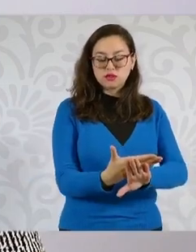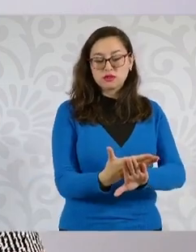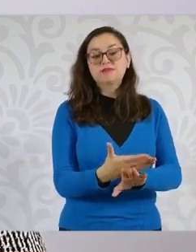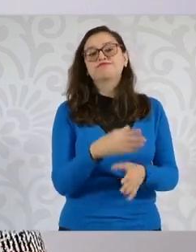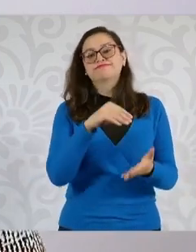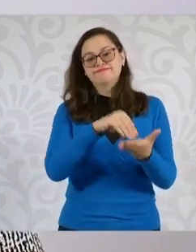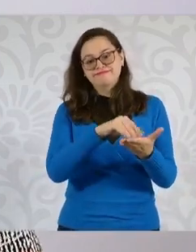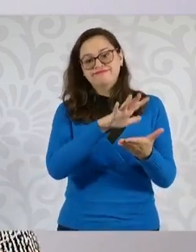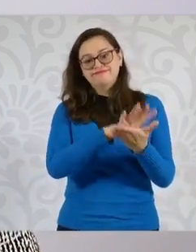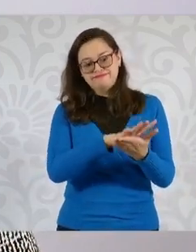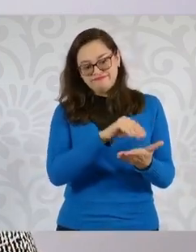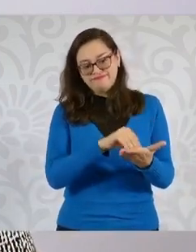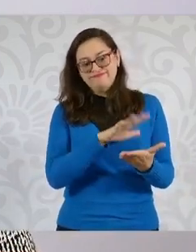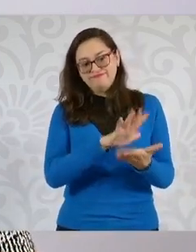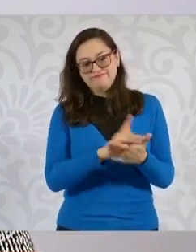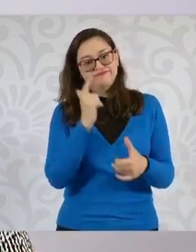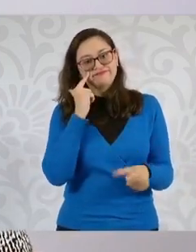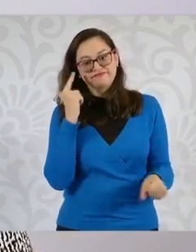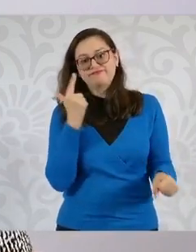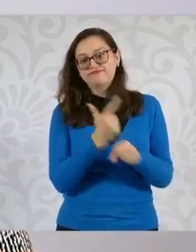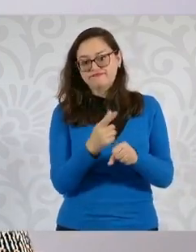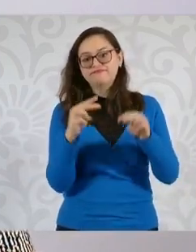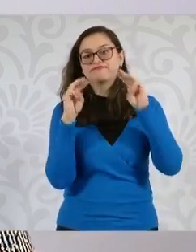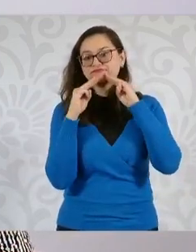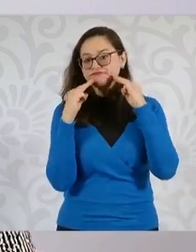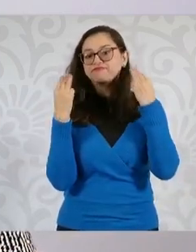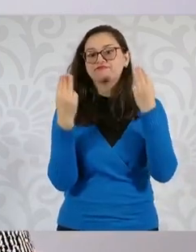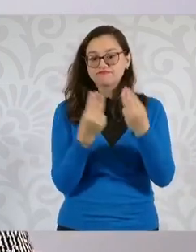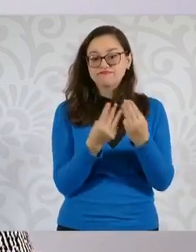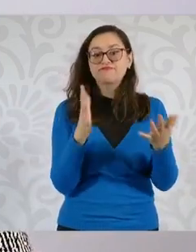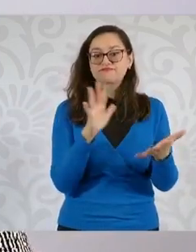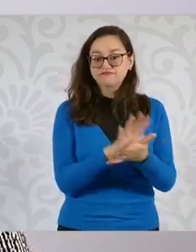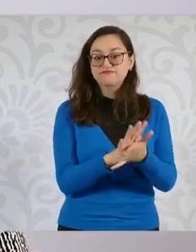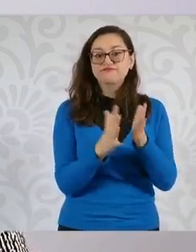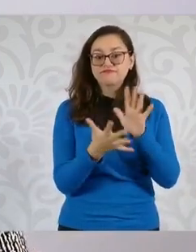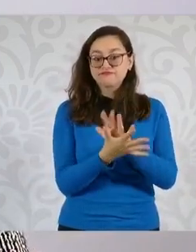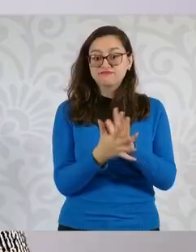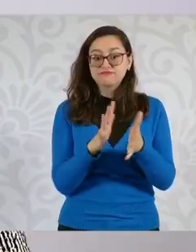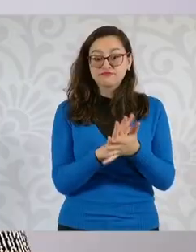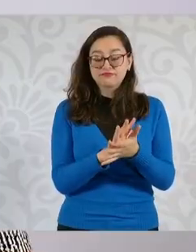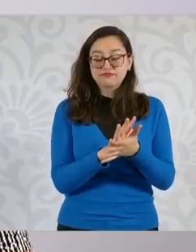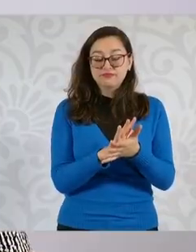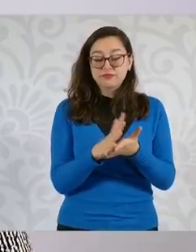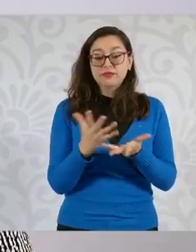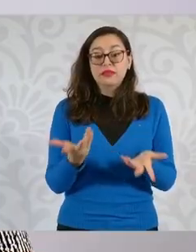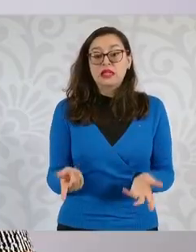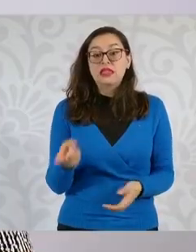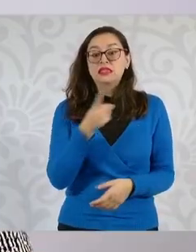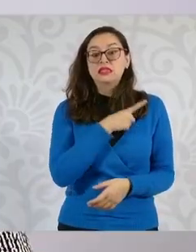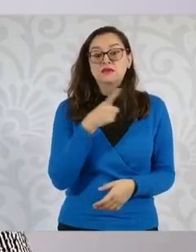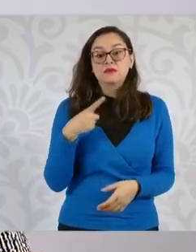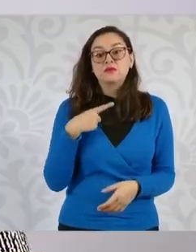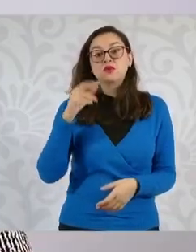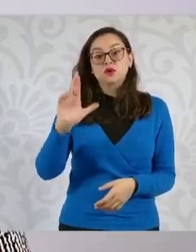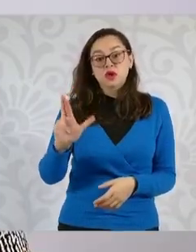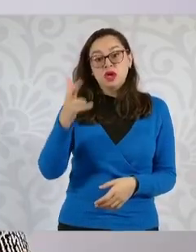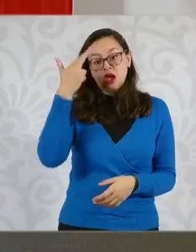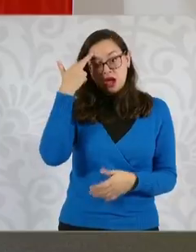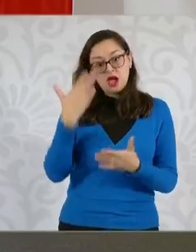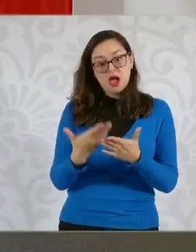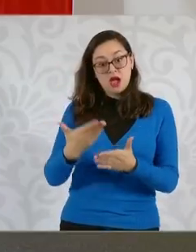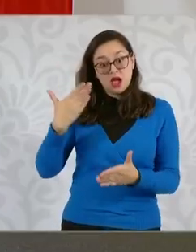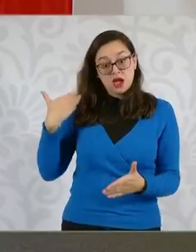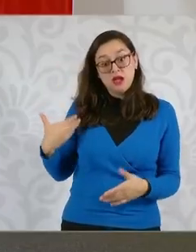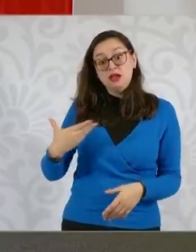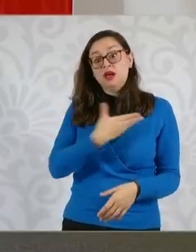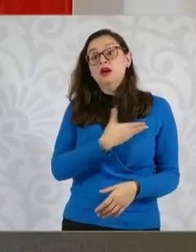asentados sus vínculos con el crimen organizado y pues recordar que el presidente López Obrador